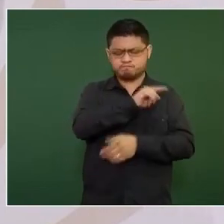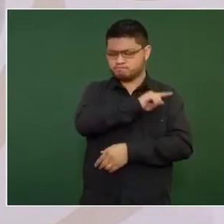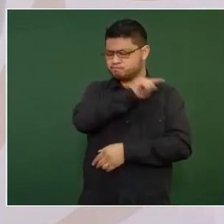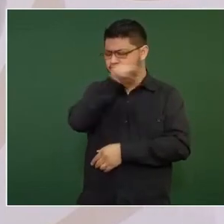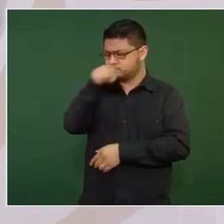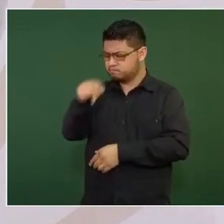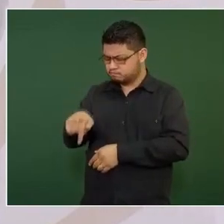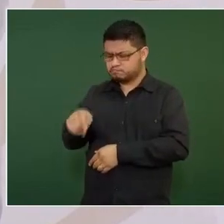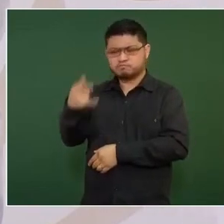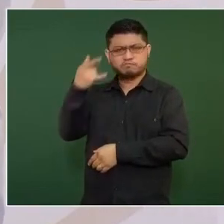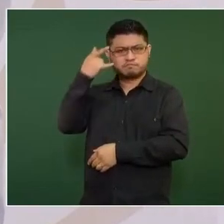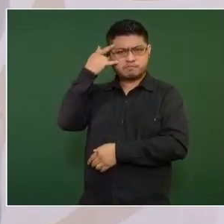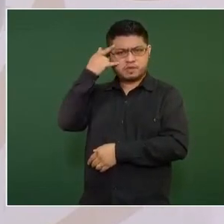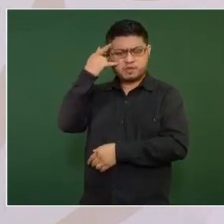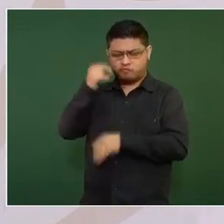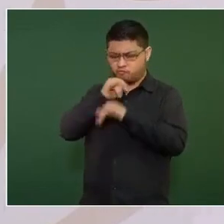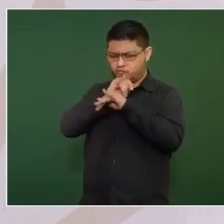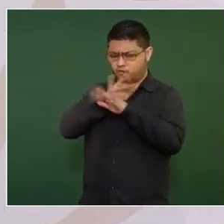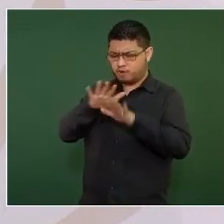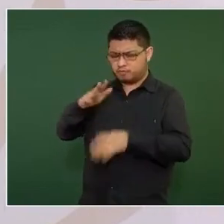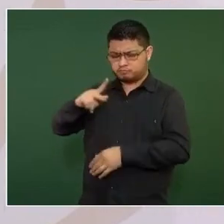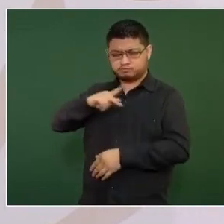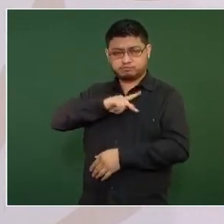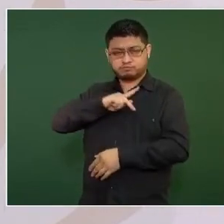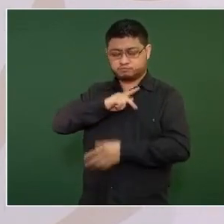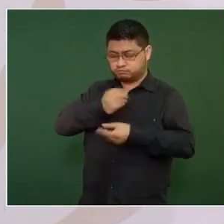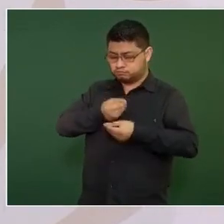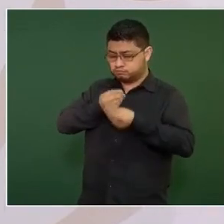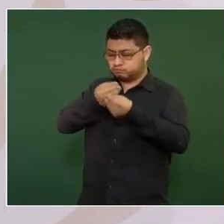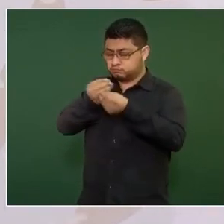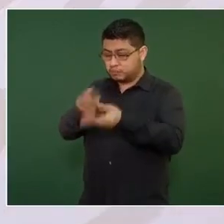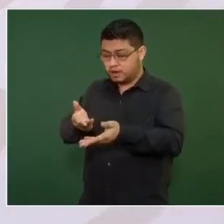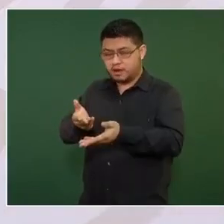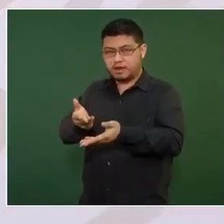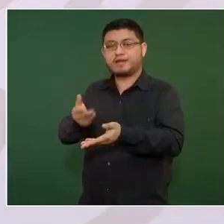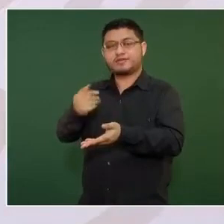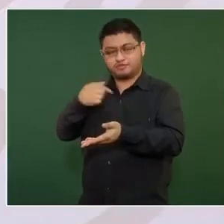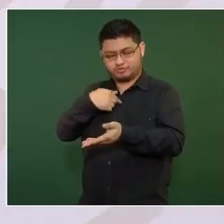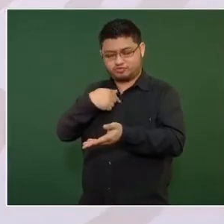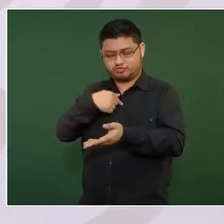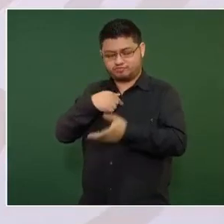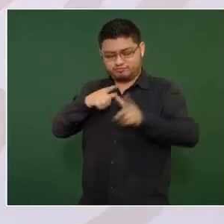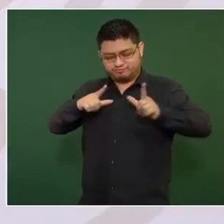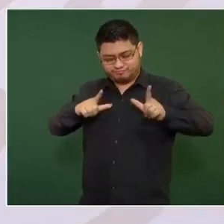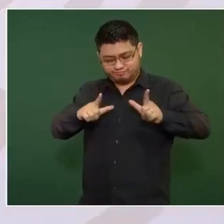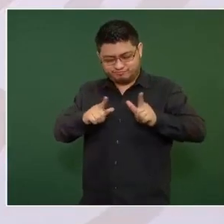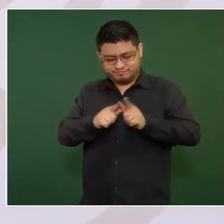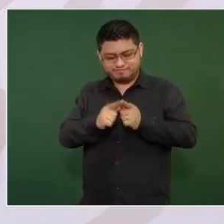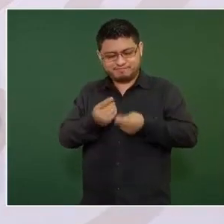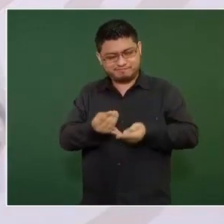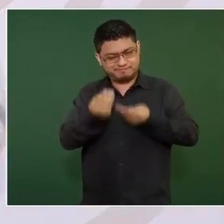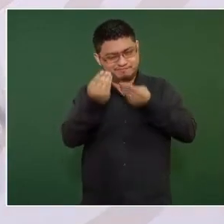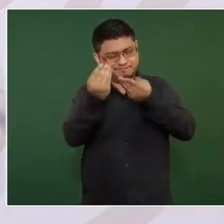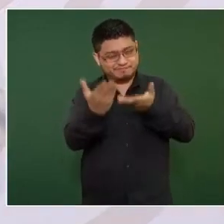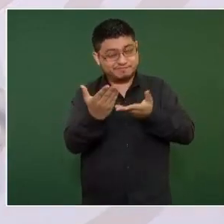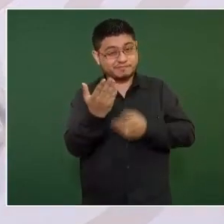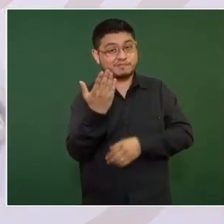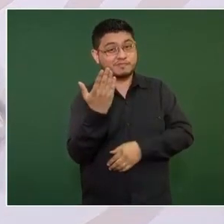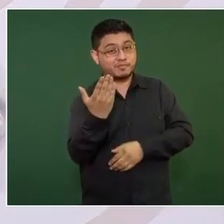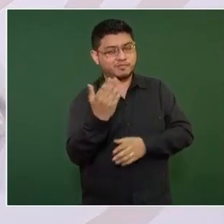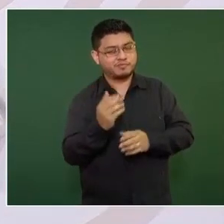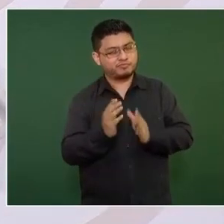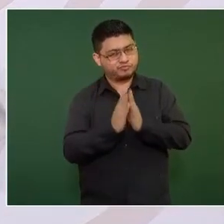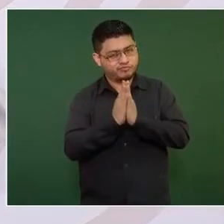histórico que se resume, y ahí se los dejo de tarea, en que se